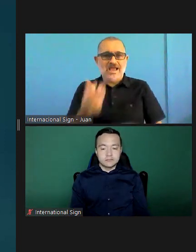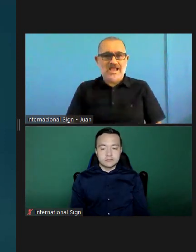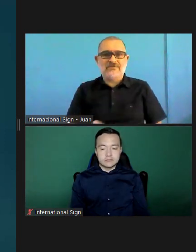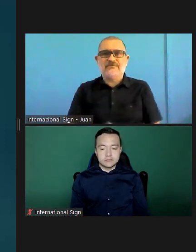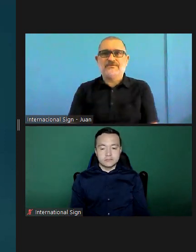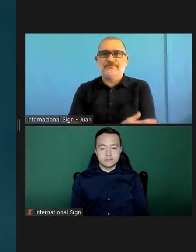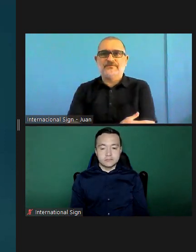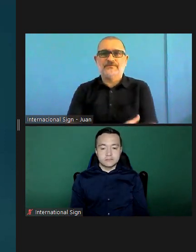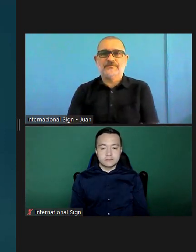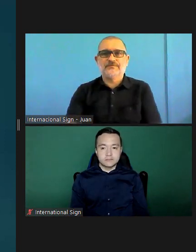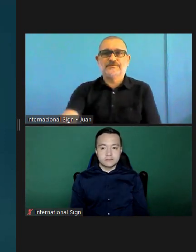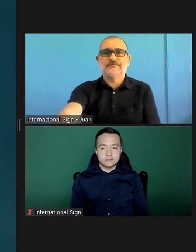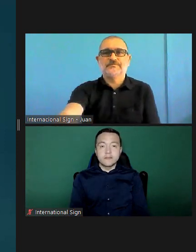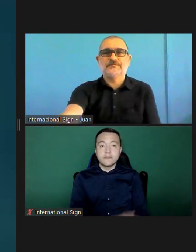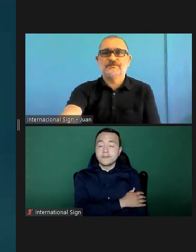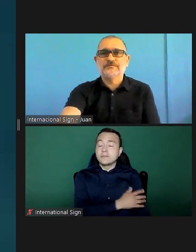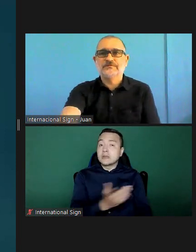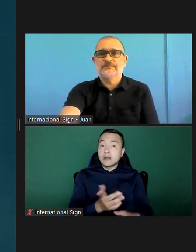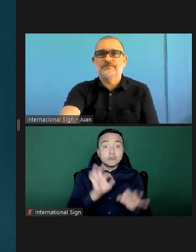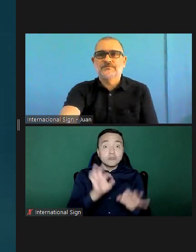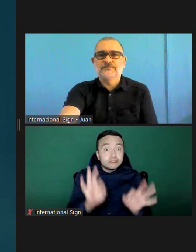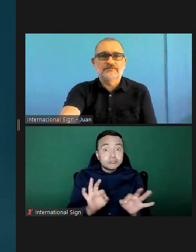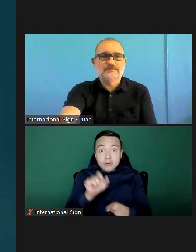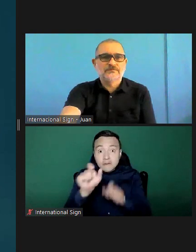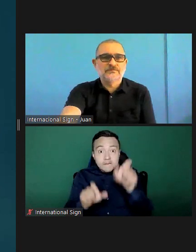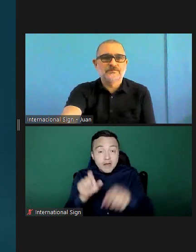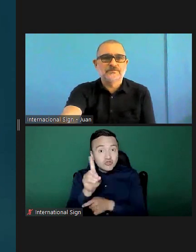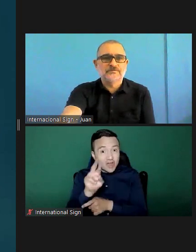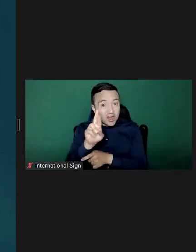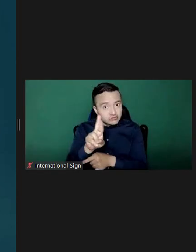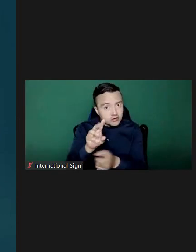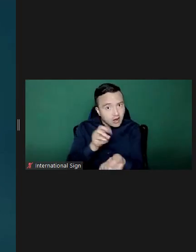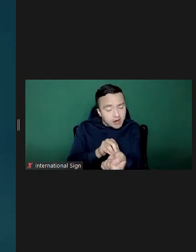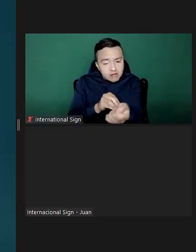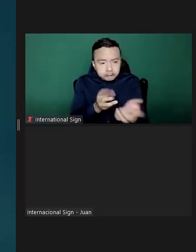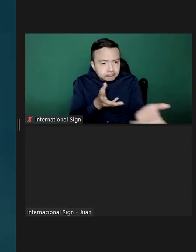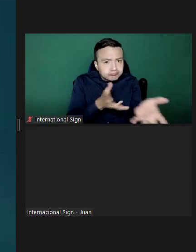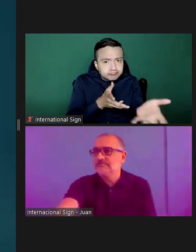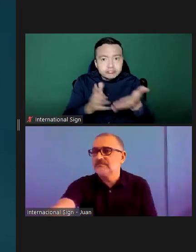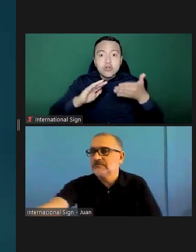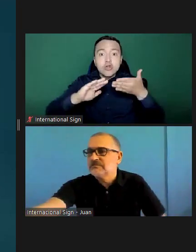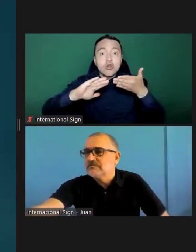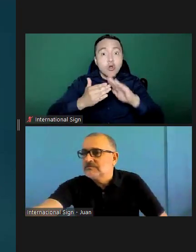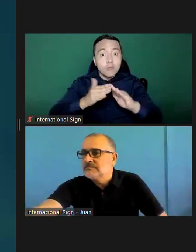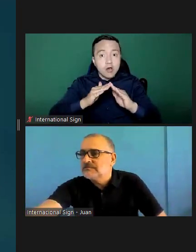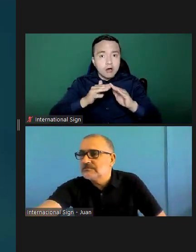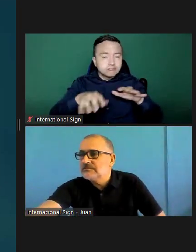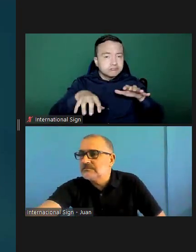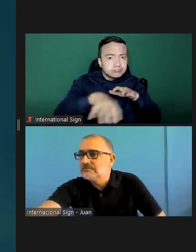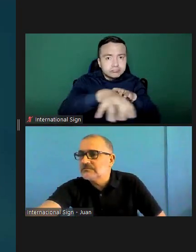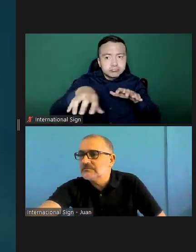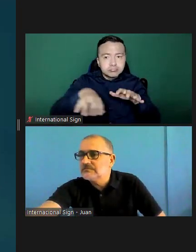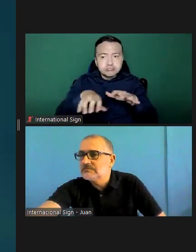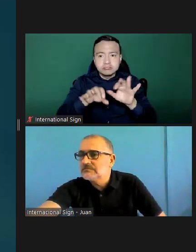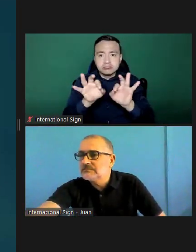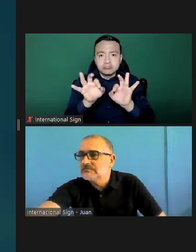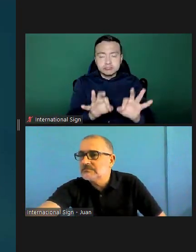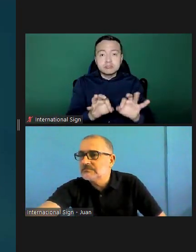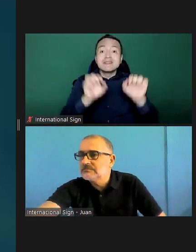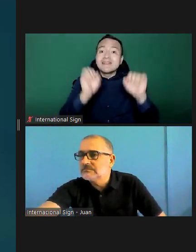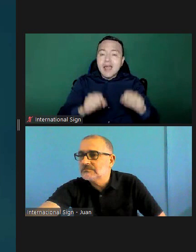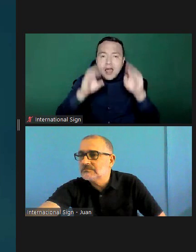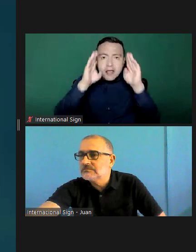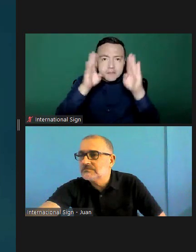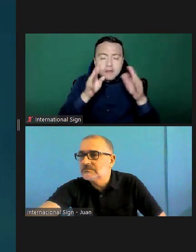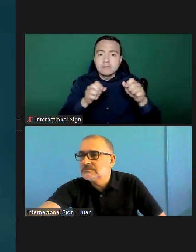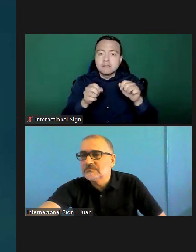que estuvieron trabajando en las comunidades, haciendo rastreo de contactos, y eso fue vital para tratar de controlar la